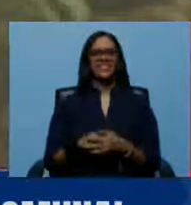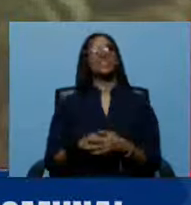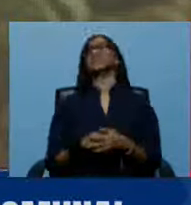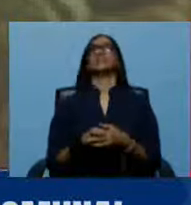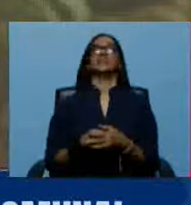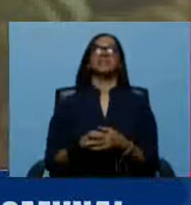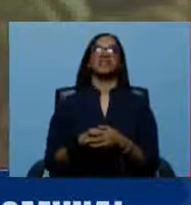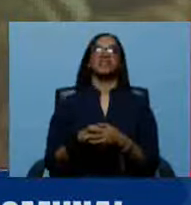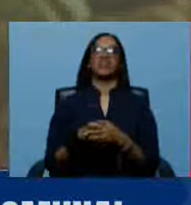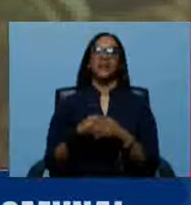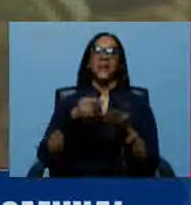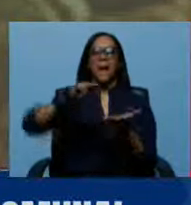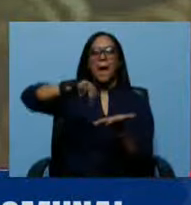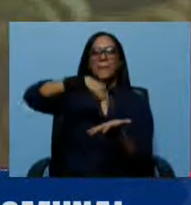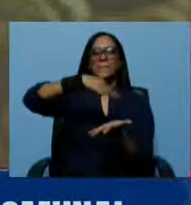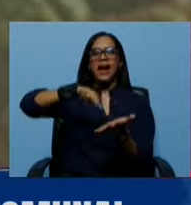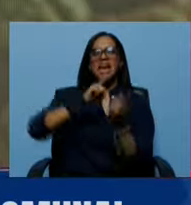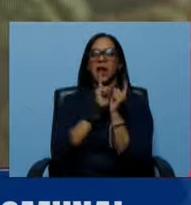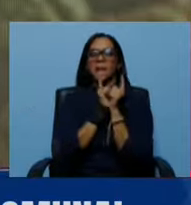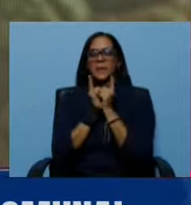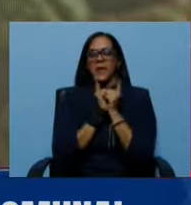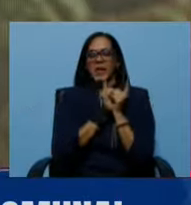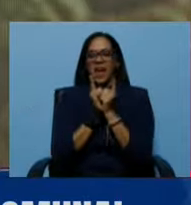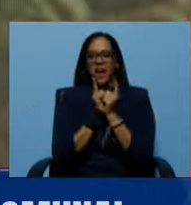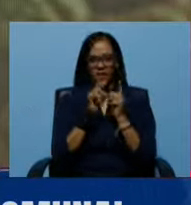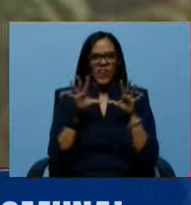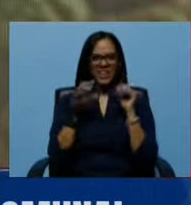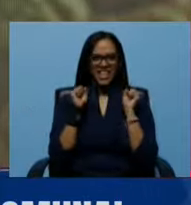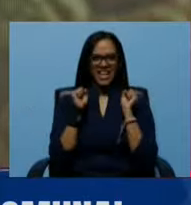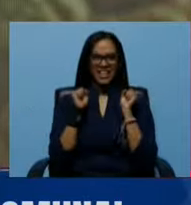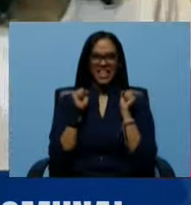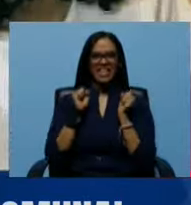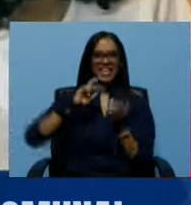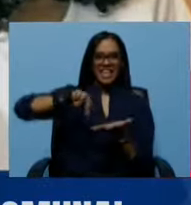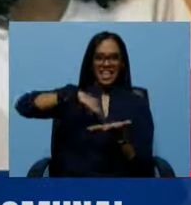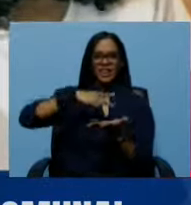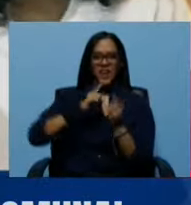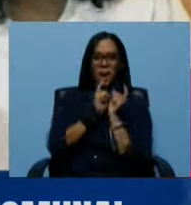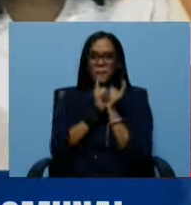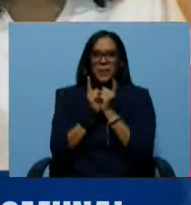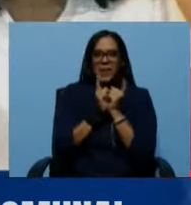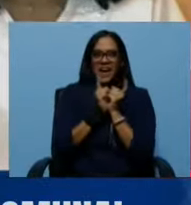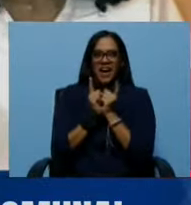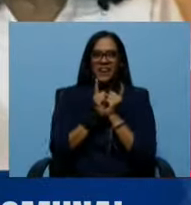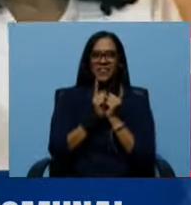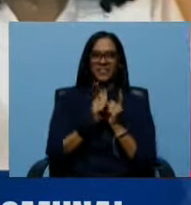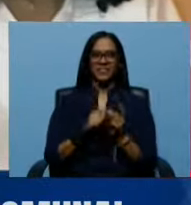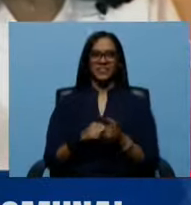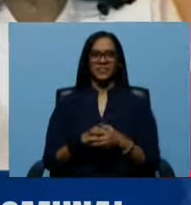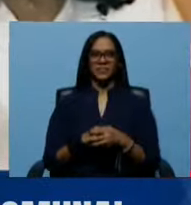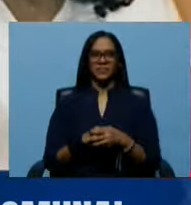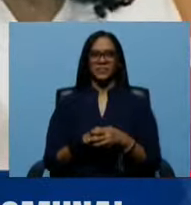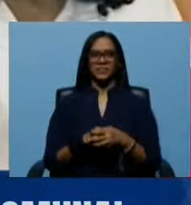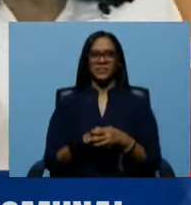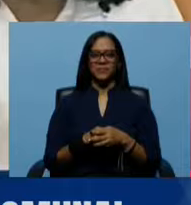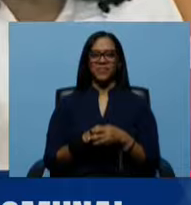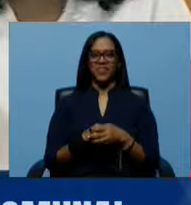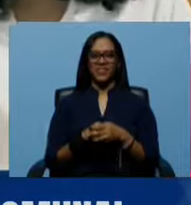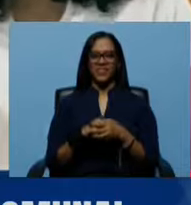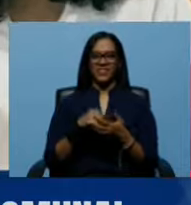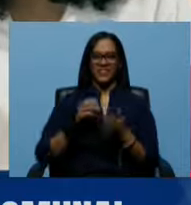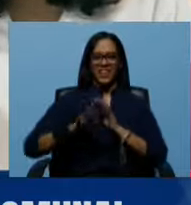Bailar pegado, eso sí lo entiende. Tiene que bailar pegado. ¿Ah? Una samba.